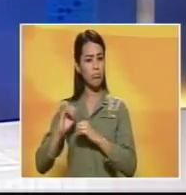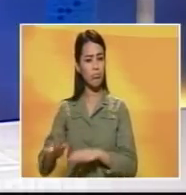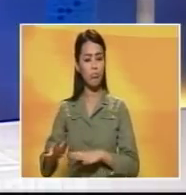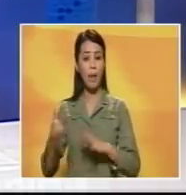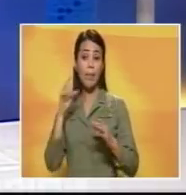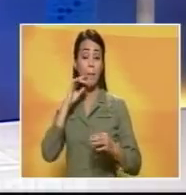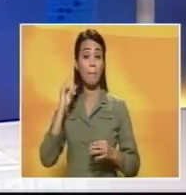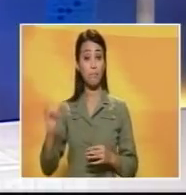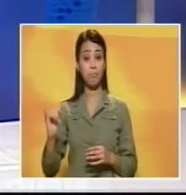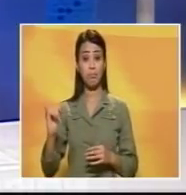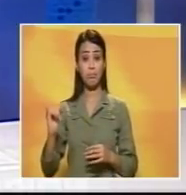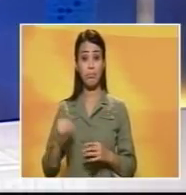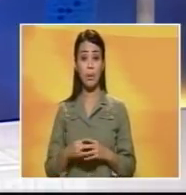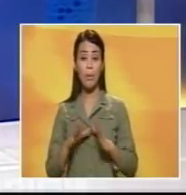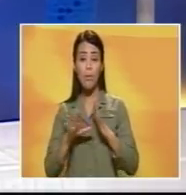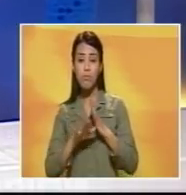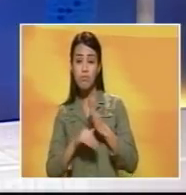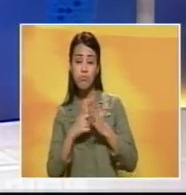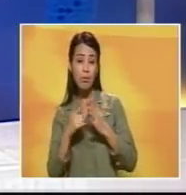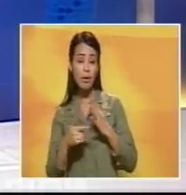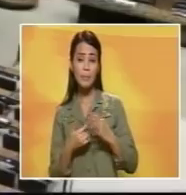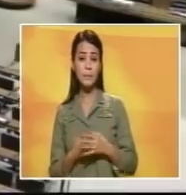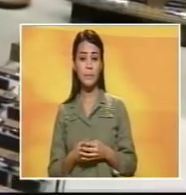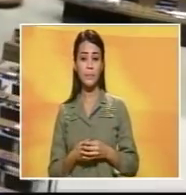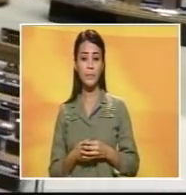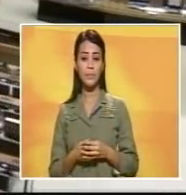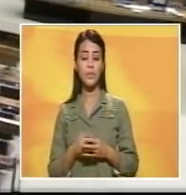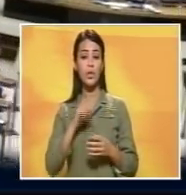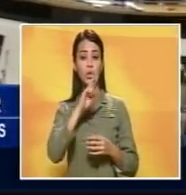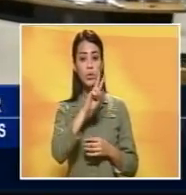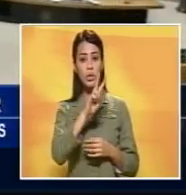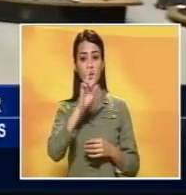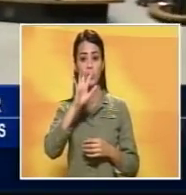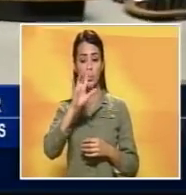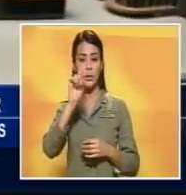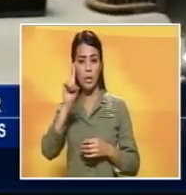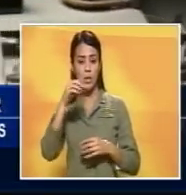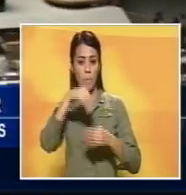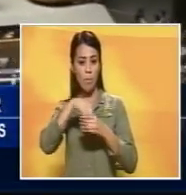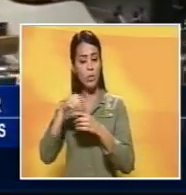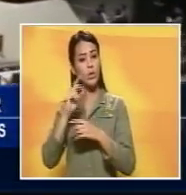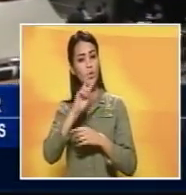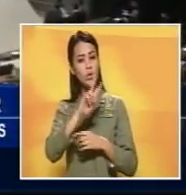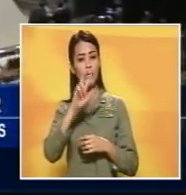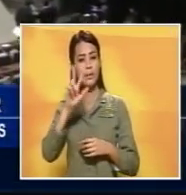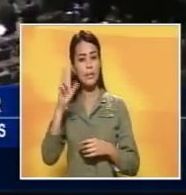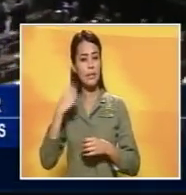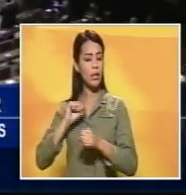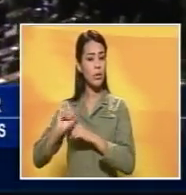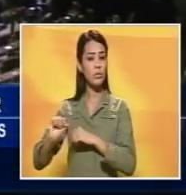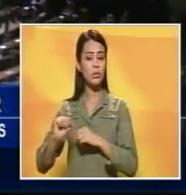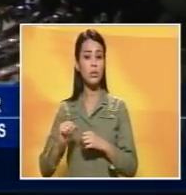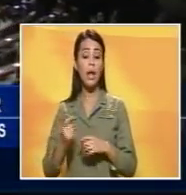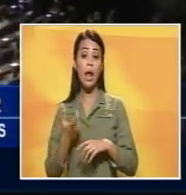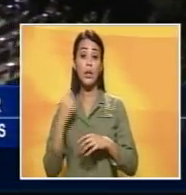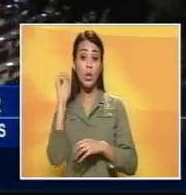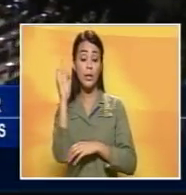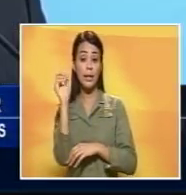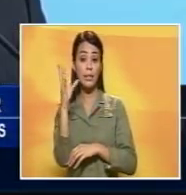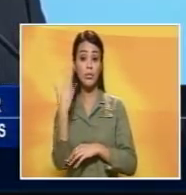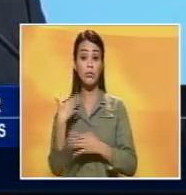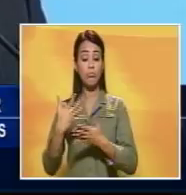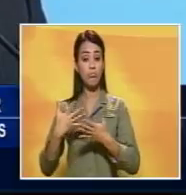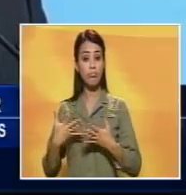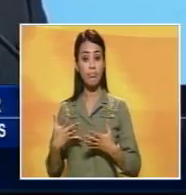presunta corrupción contra el presidente del país, Michel Temer. Con 251 votos a favor y 233 en contra, el Congreso rechazó las acusaciones